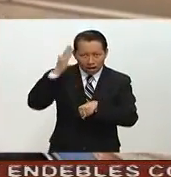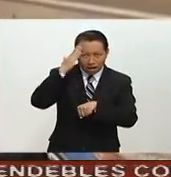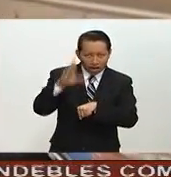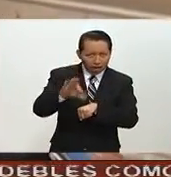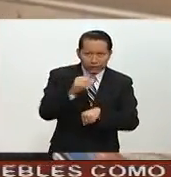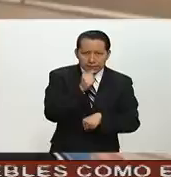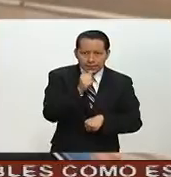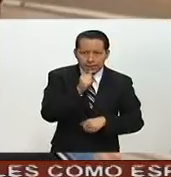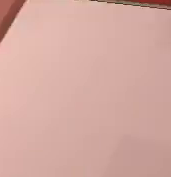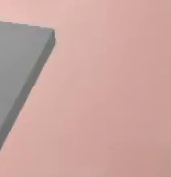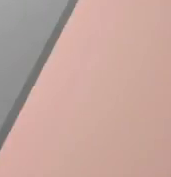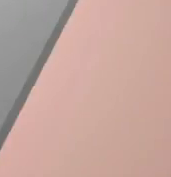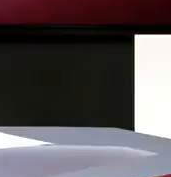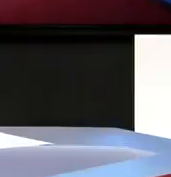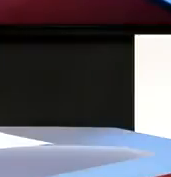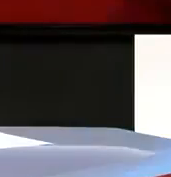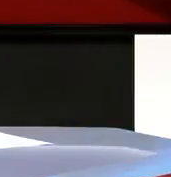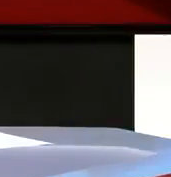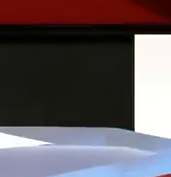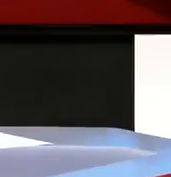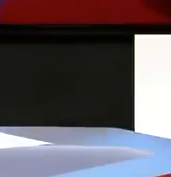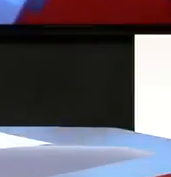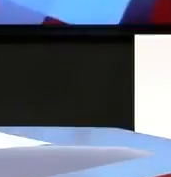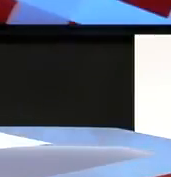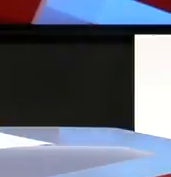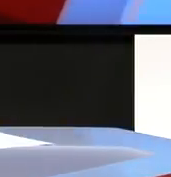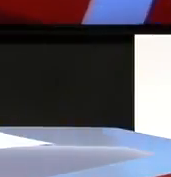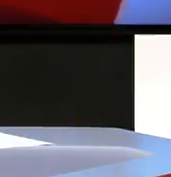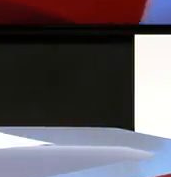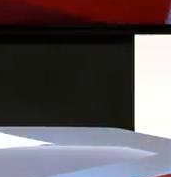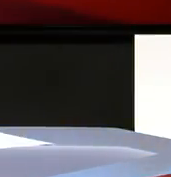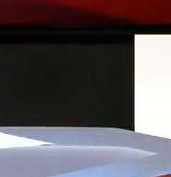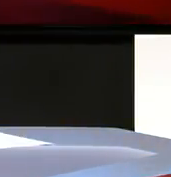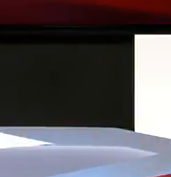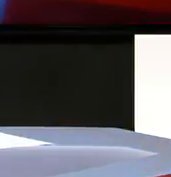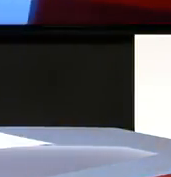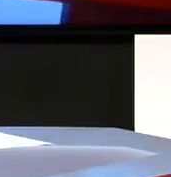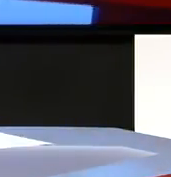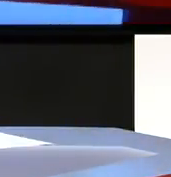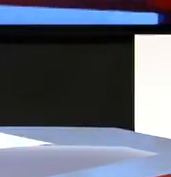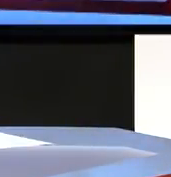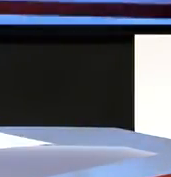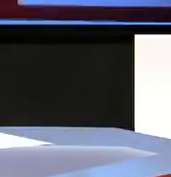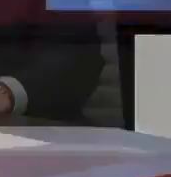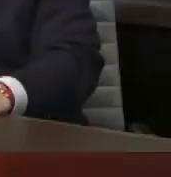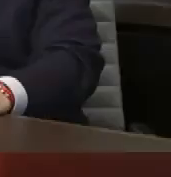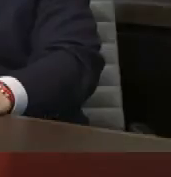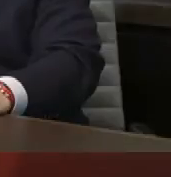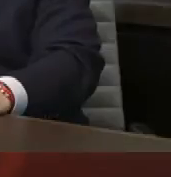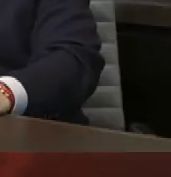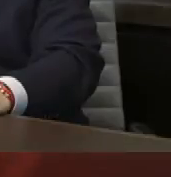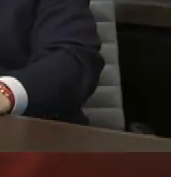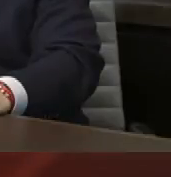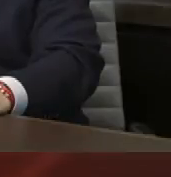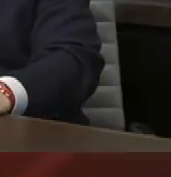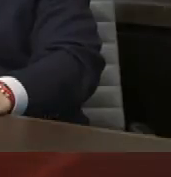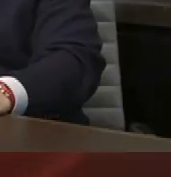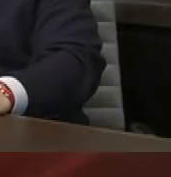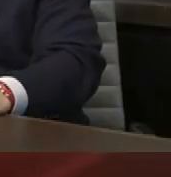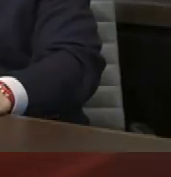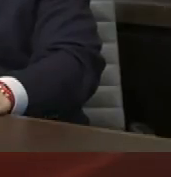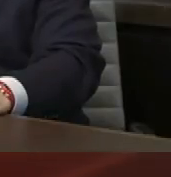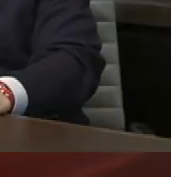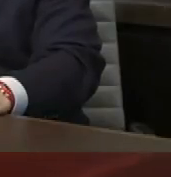de Chihuahua. La Auditoría Superior de la Federación determinó que el gobierno de Javier Duarte en Veracruz gastó más de